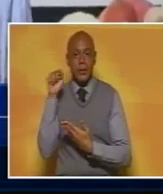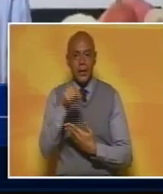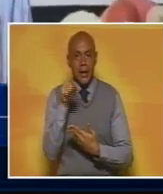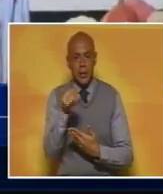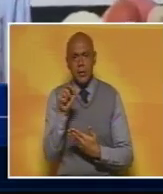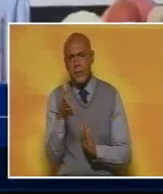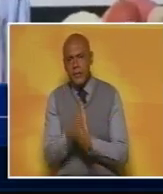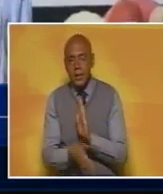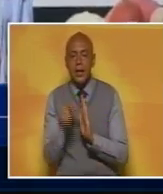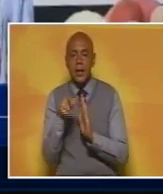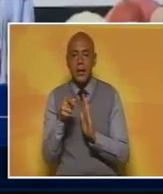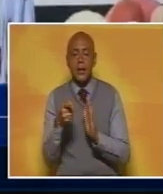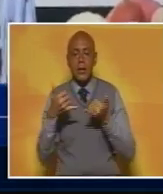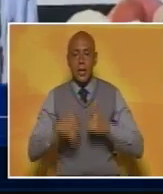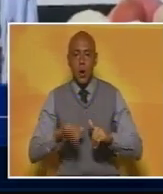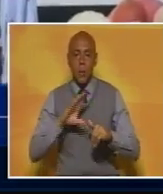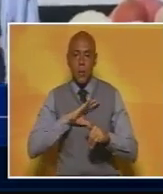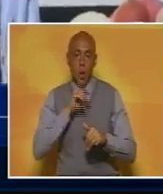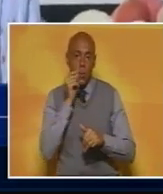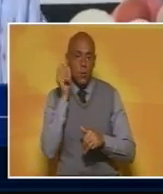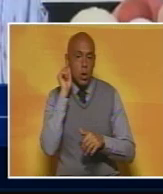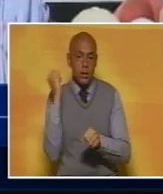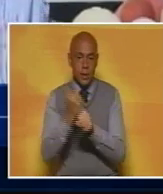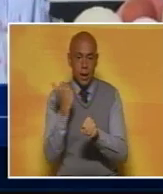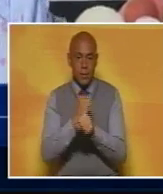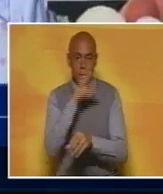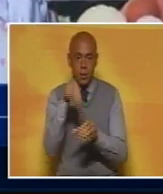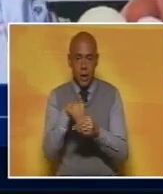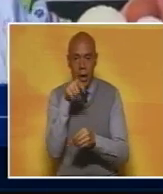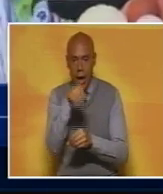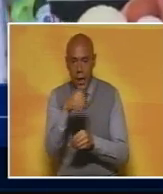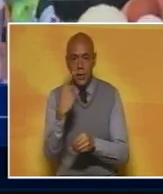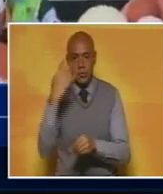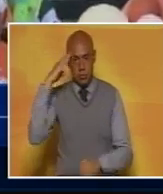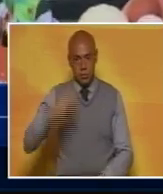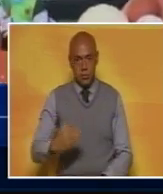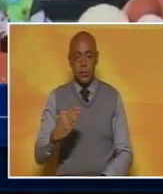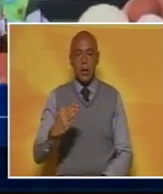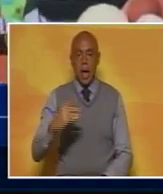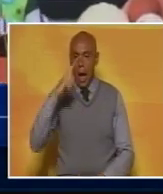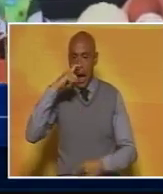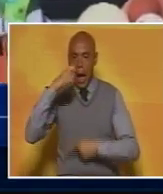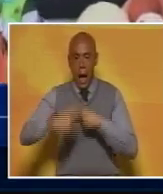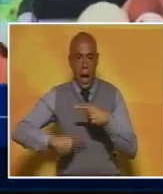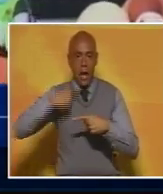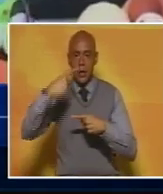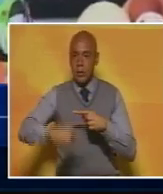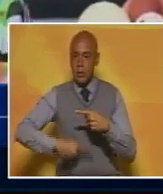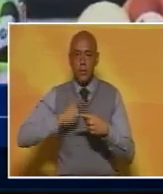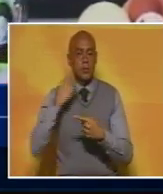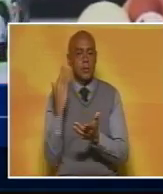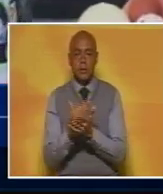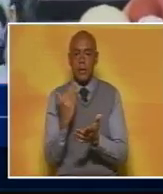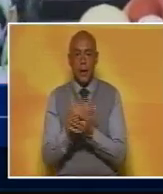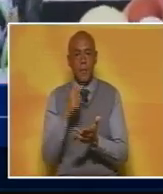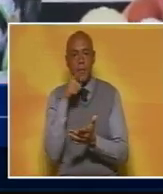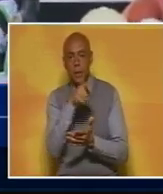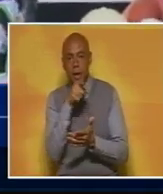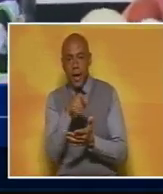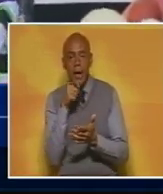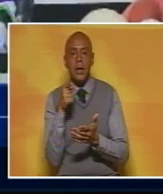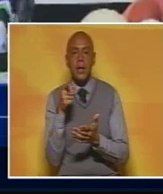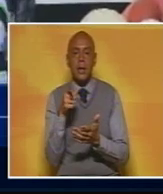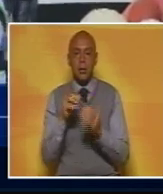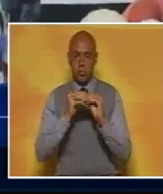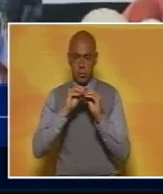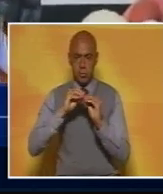del personal de la residencia oficial y de militares. Cada año el pórtico sur de la Casa Blanca es